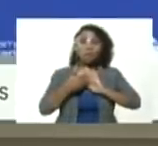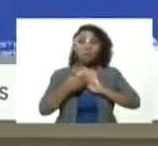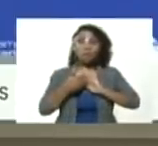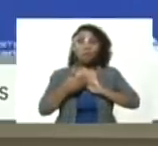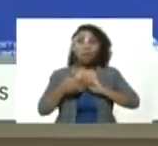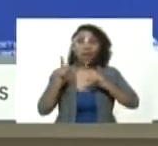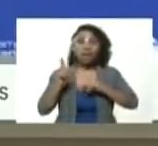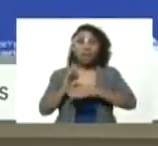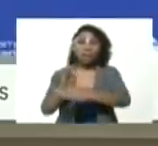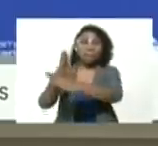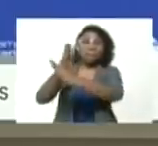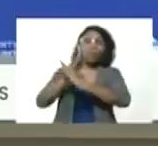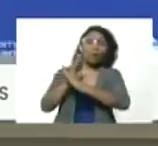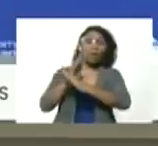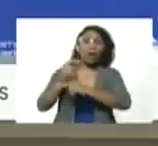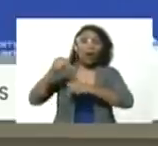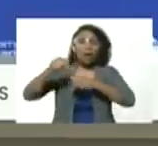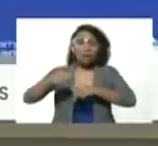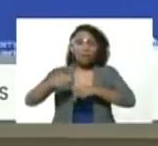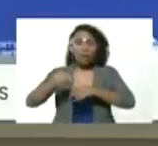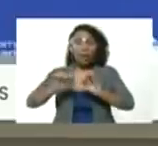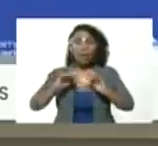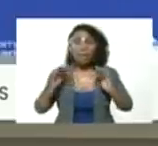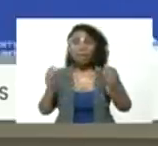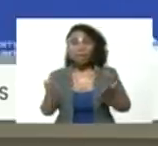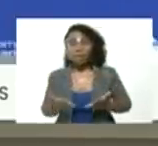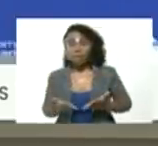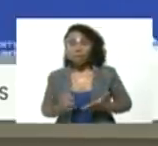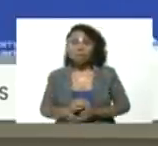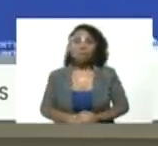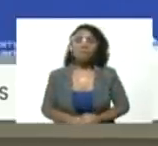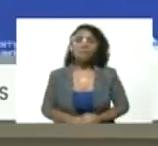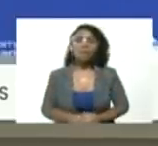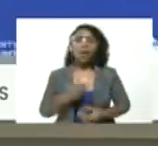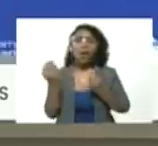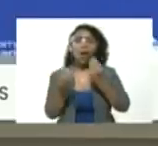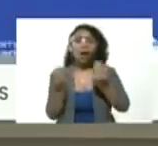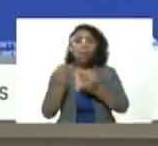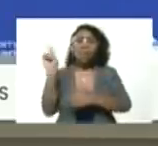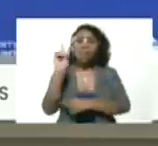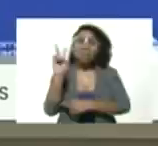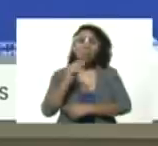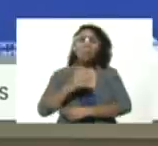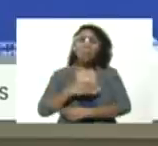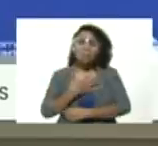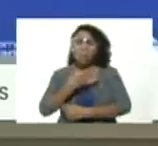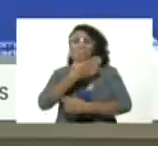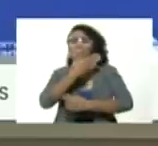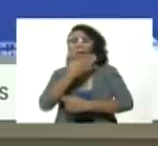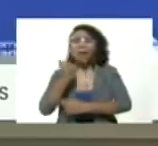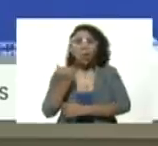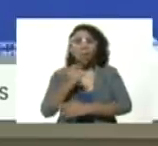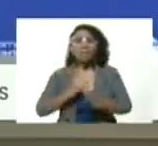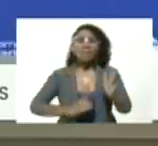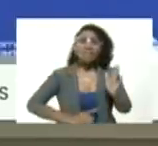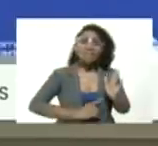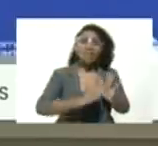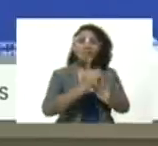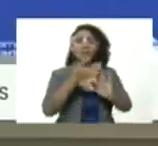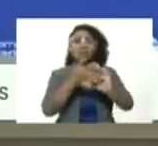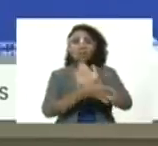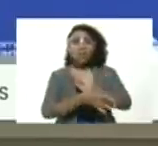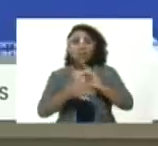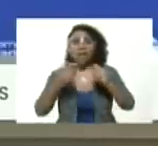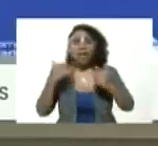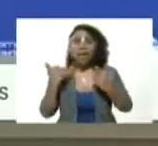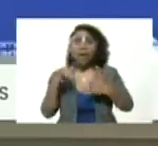este bloqueo criminal en la pandemia. ¿Cómo Venezuela hubiese podido tener mejor desarrollo que lo